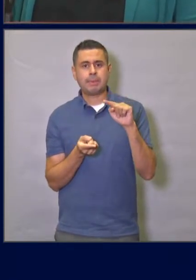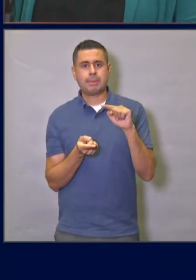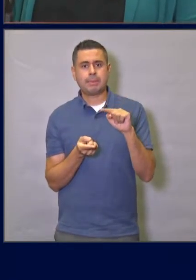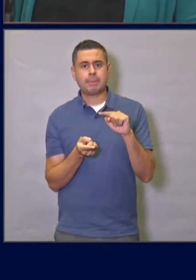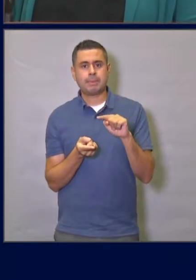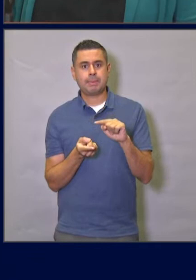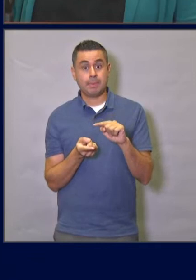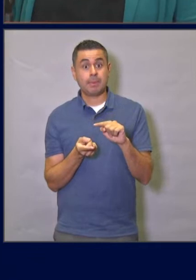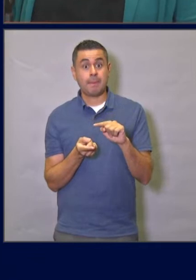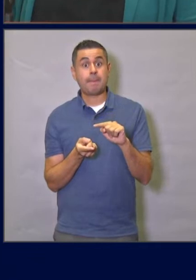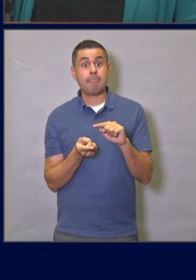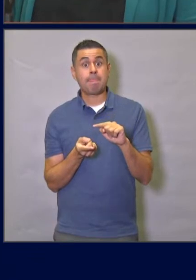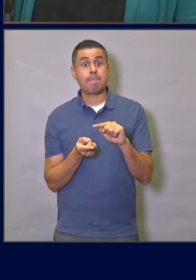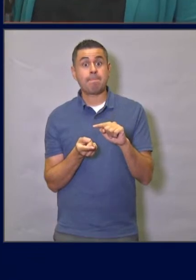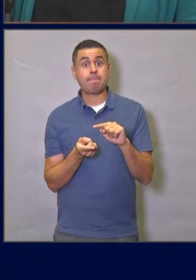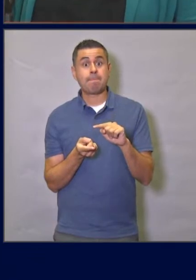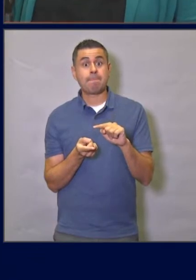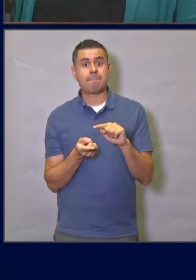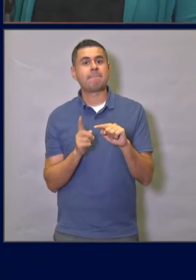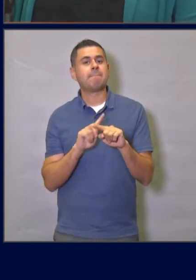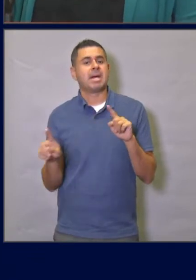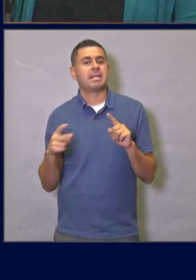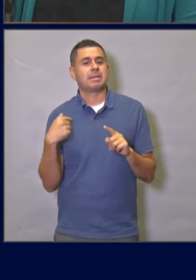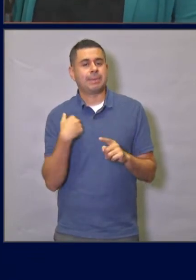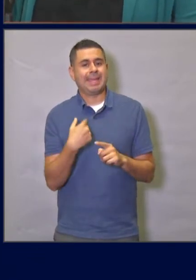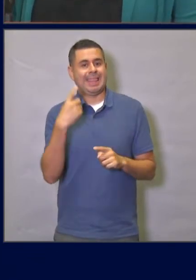disminuyendo de manera artificial.